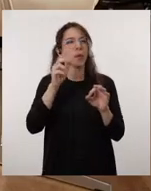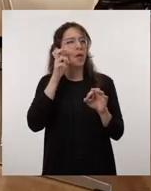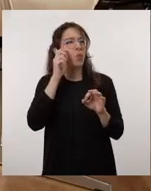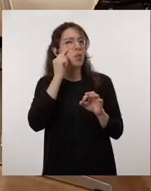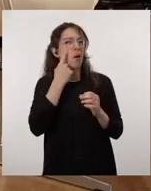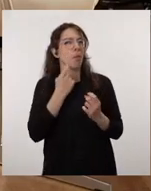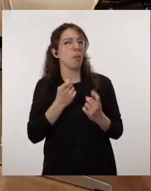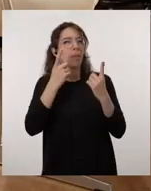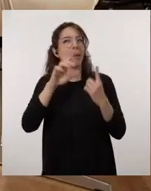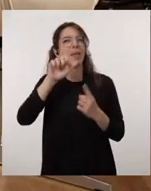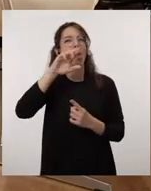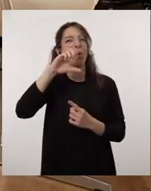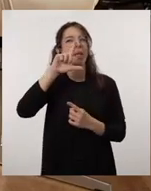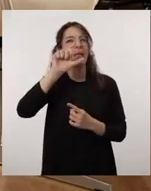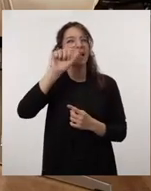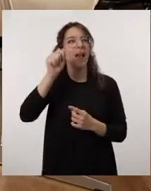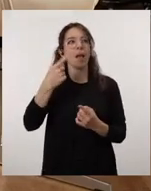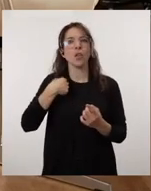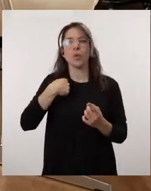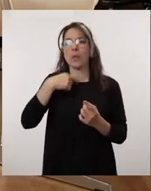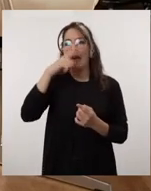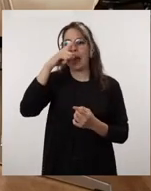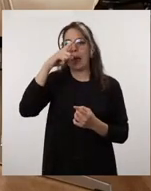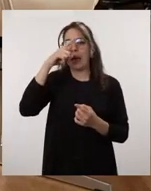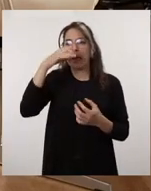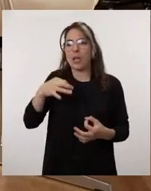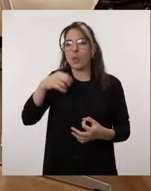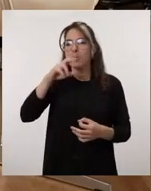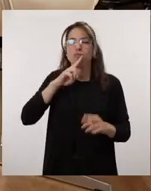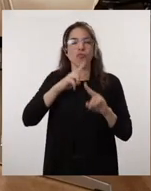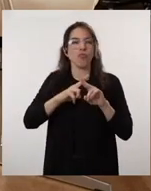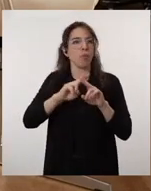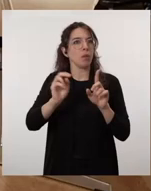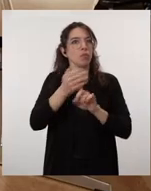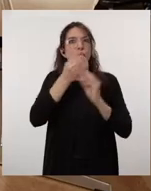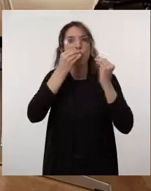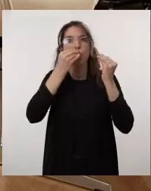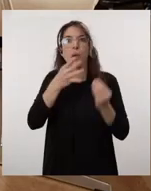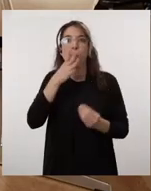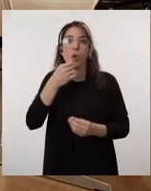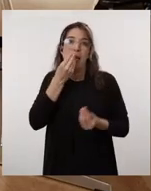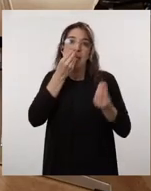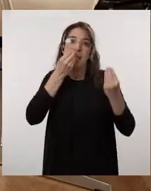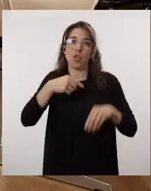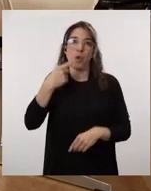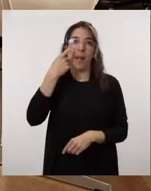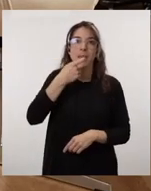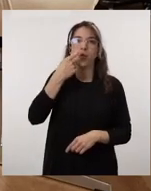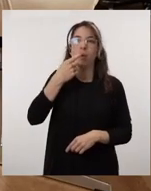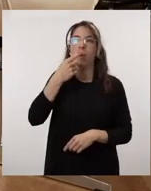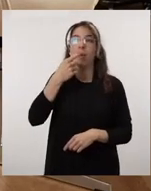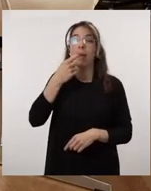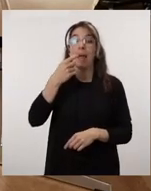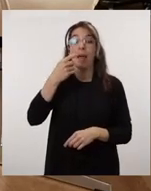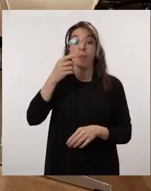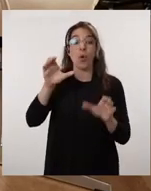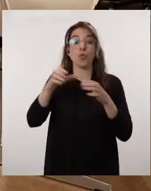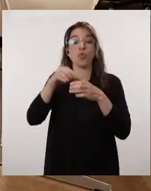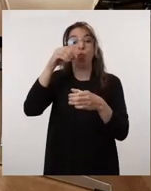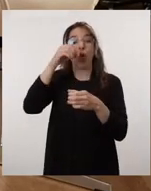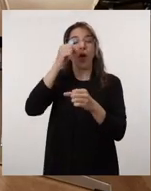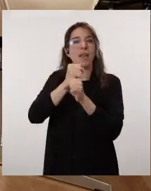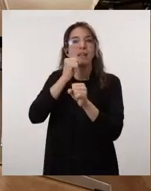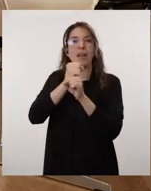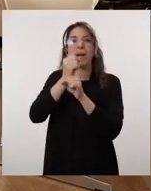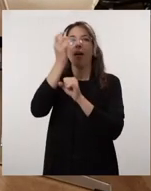cuando lo escuché la primera vez euri cla a la verdad que creo que es un nombre muy acertado muy significativo por la historia mitológica que hay detrás no sé a quién se le ocurrió dentro del grupo